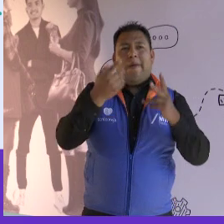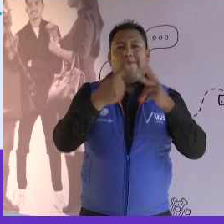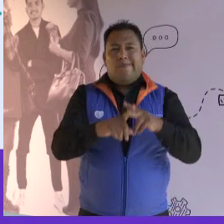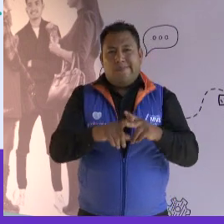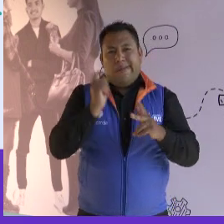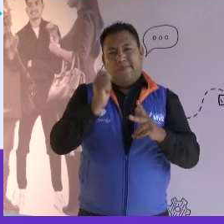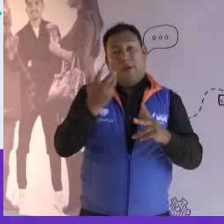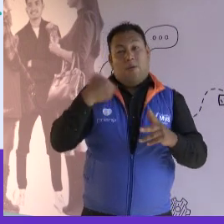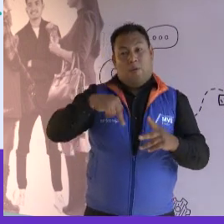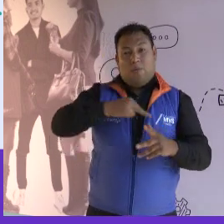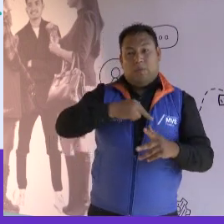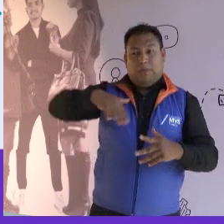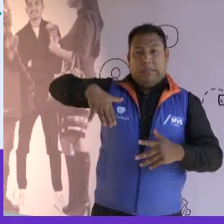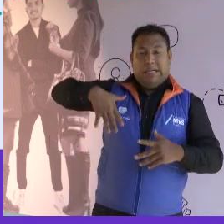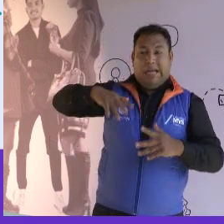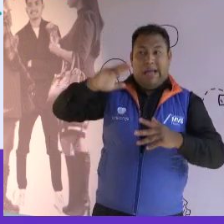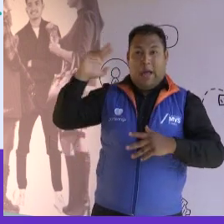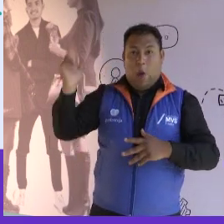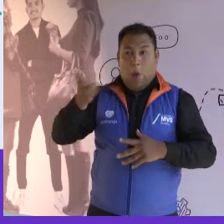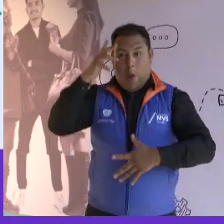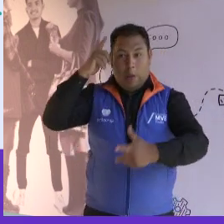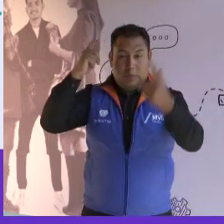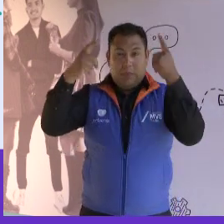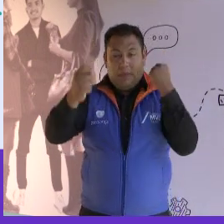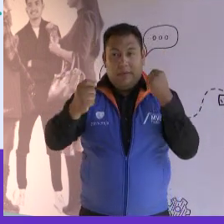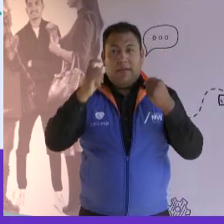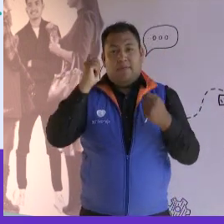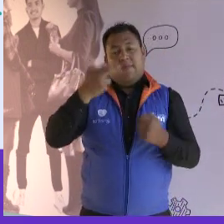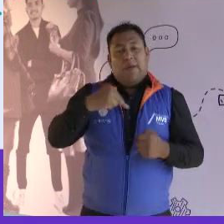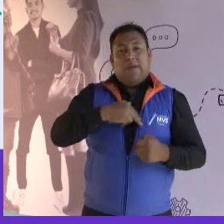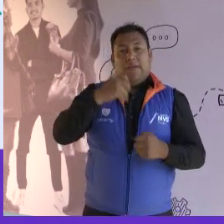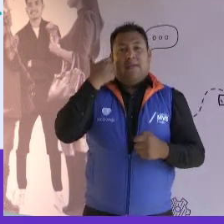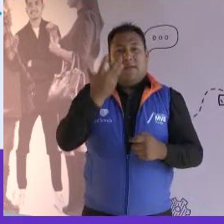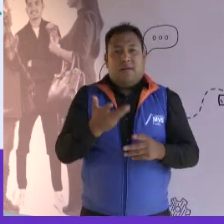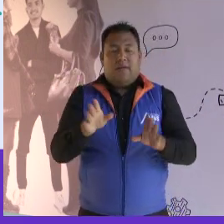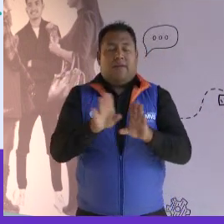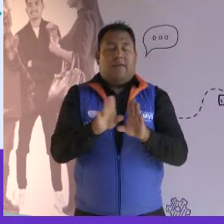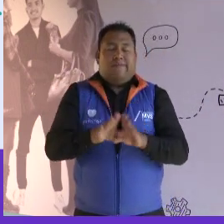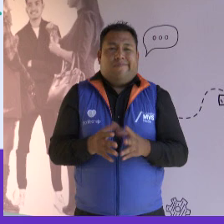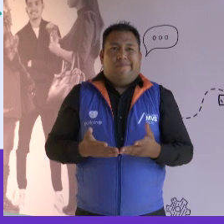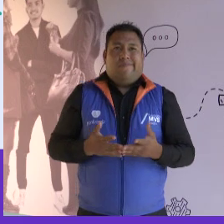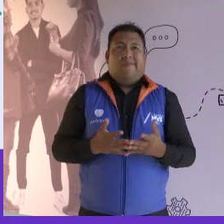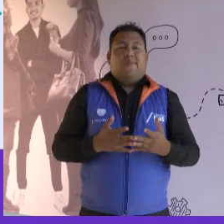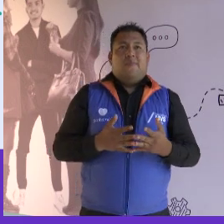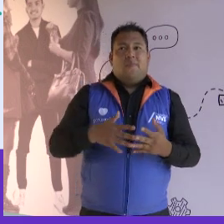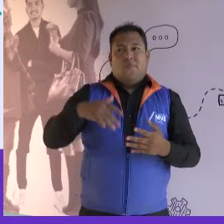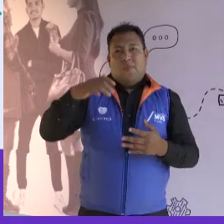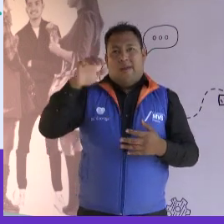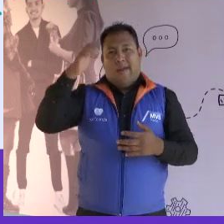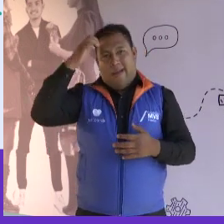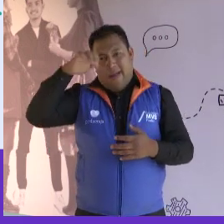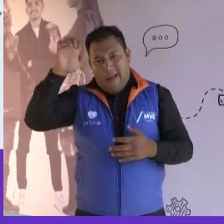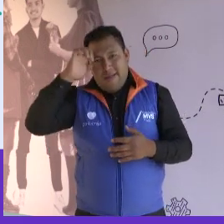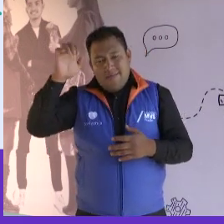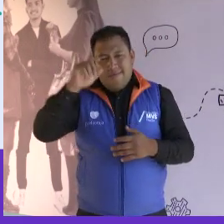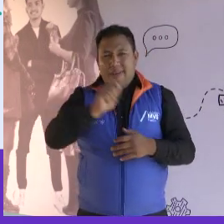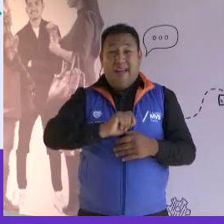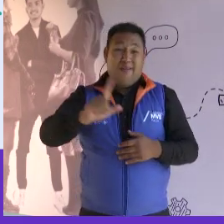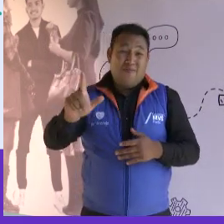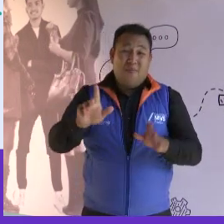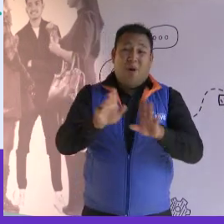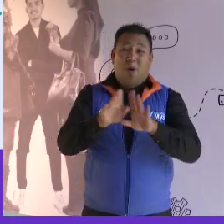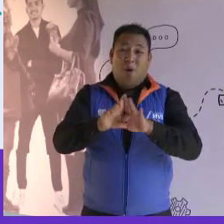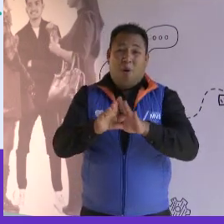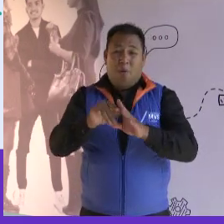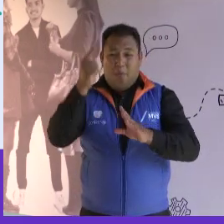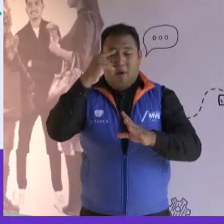salir de la universidad, ¿no? Entonces, les estoy diciendo que son problemas comunes, si se dan cuenta, o sea, eso pasa en todos lados. Después,